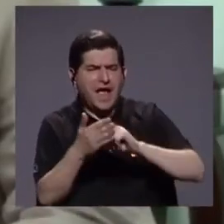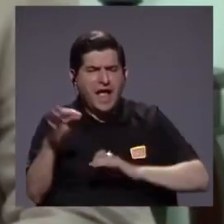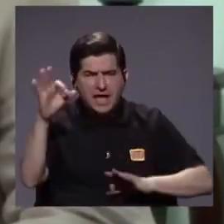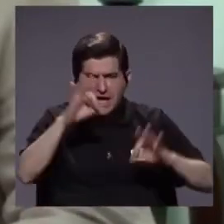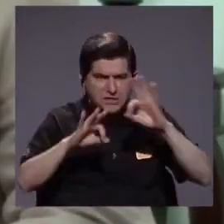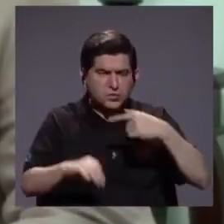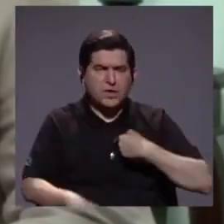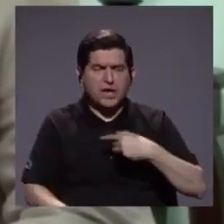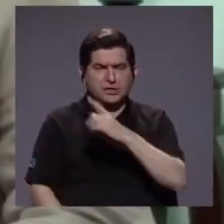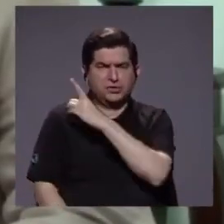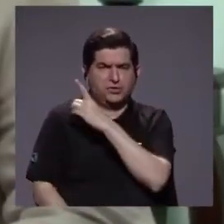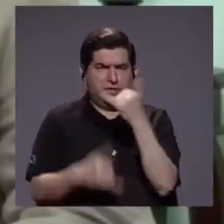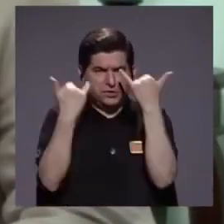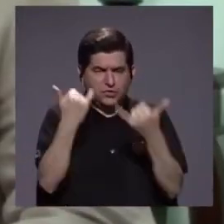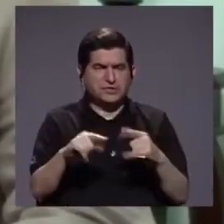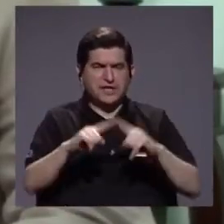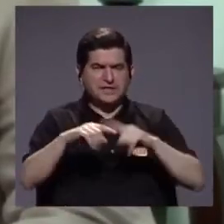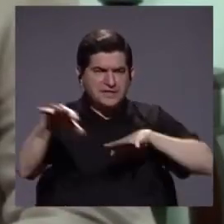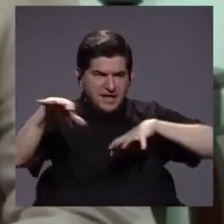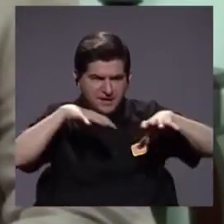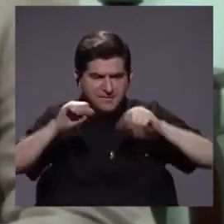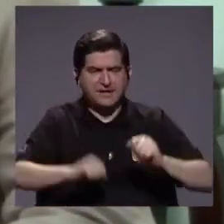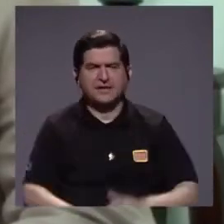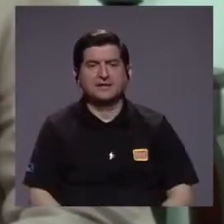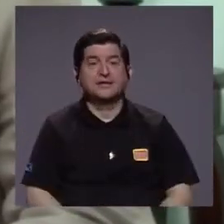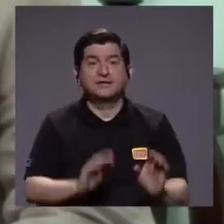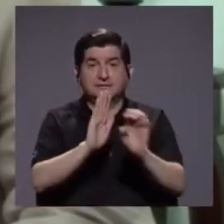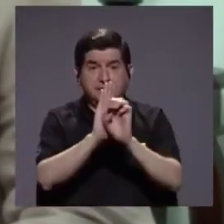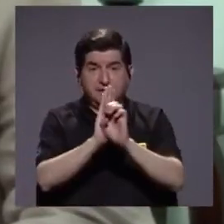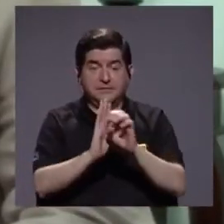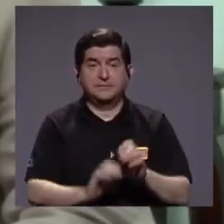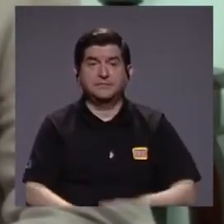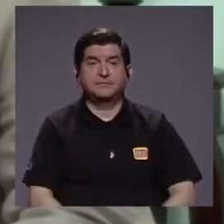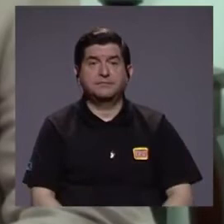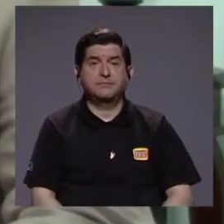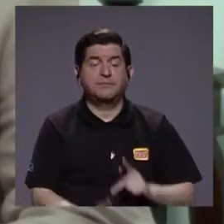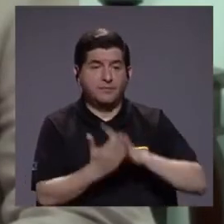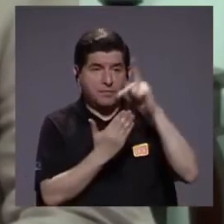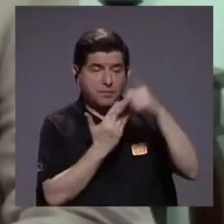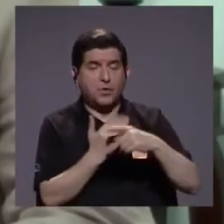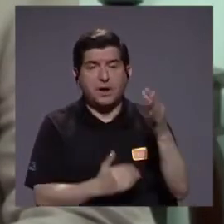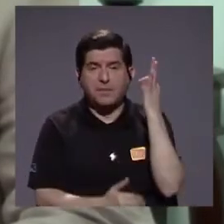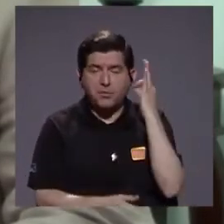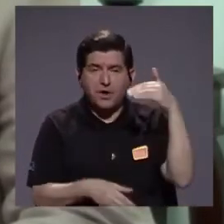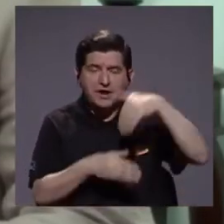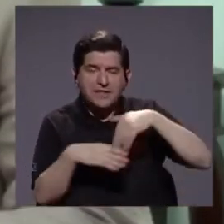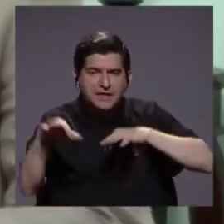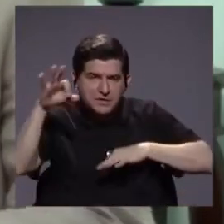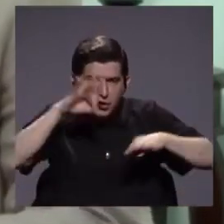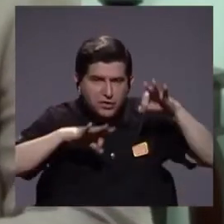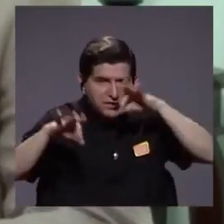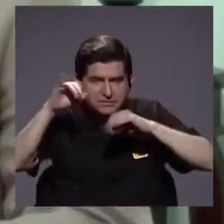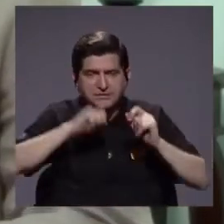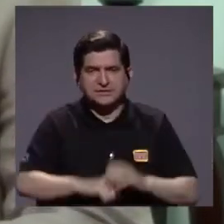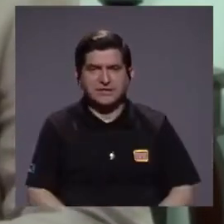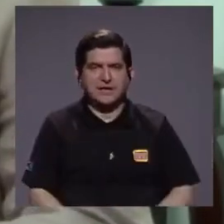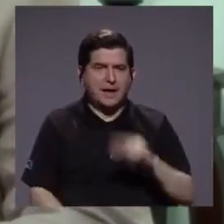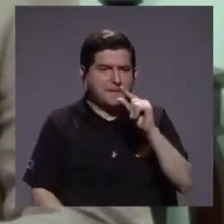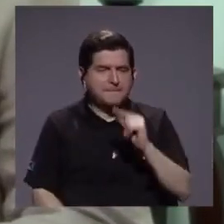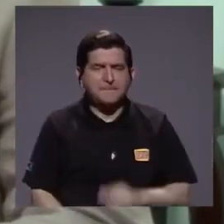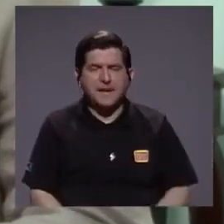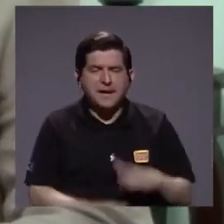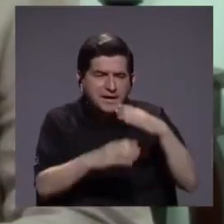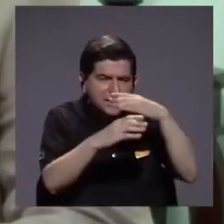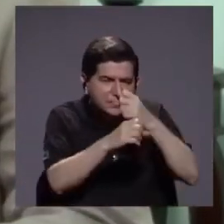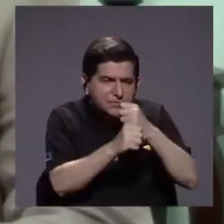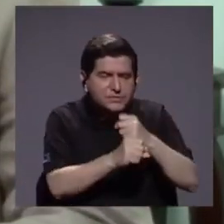como director ya se han impulsado varias acciones, como por ejemplo el programa de la Mujer en la Física, que son pequeñas reseñas